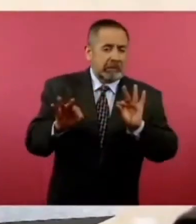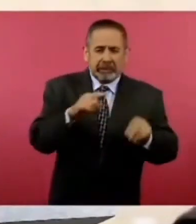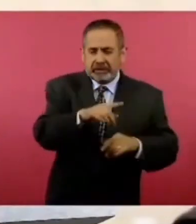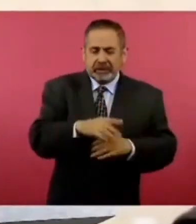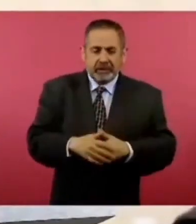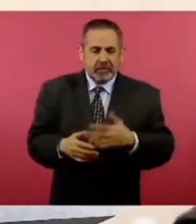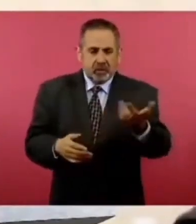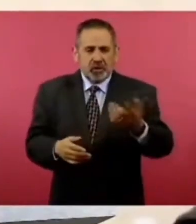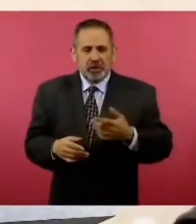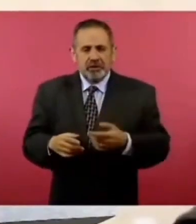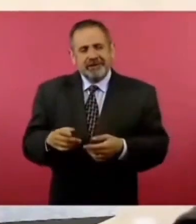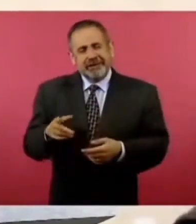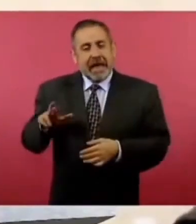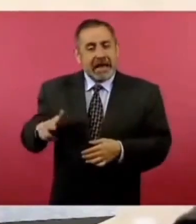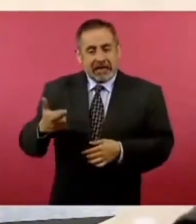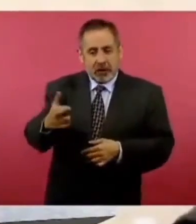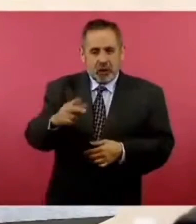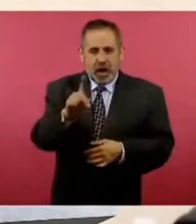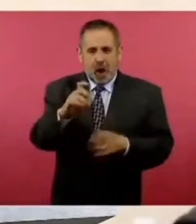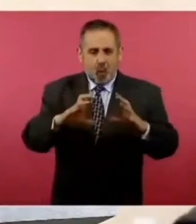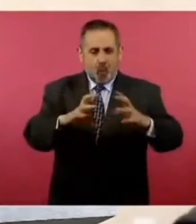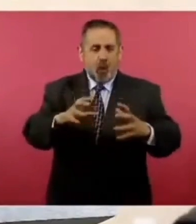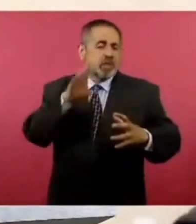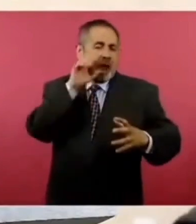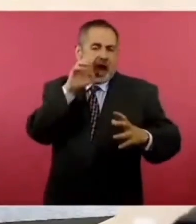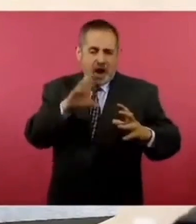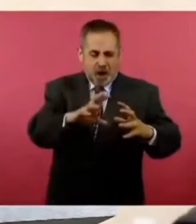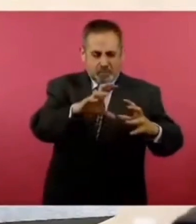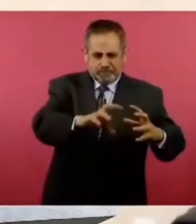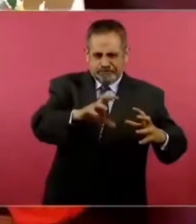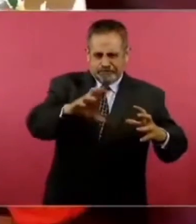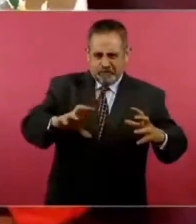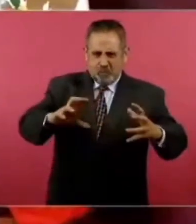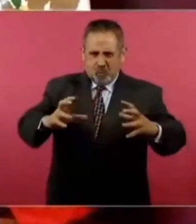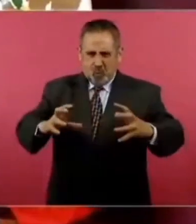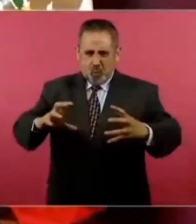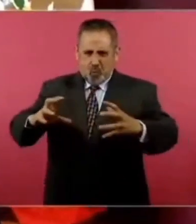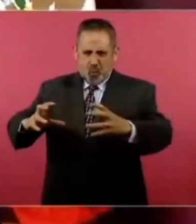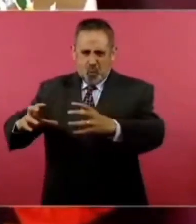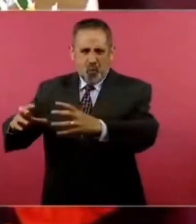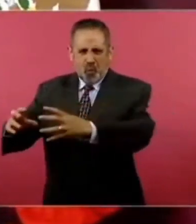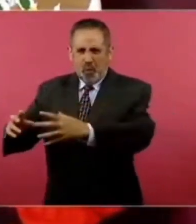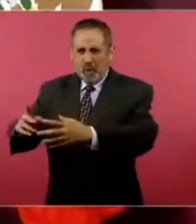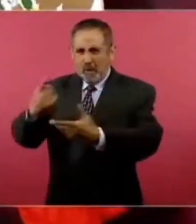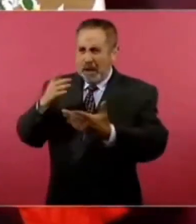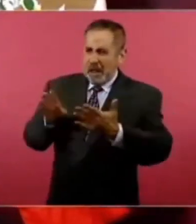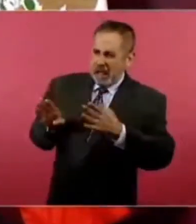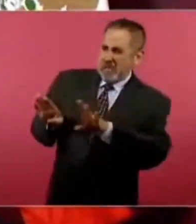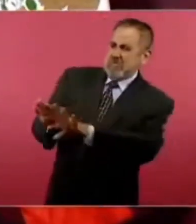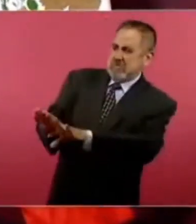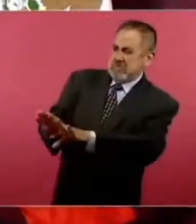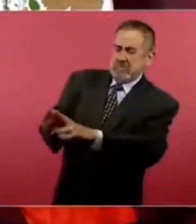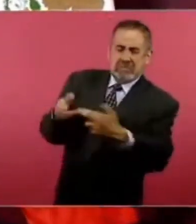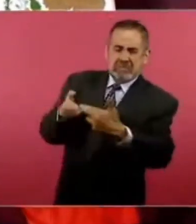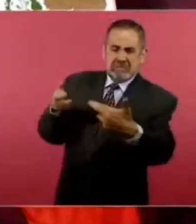por eso lo de las boyas estas naranjas y alambradas